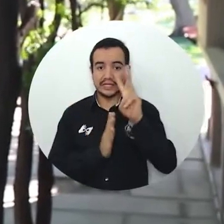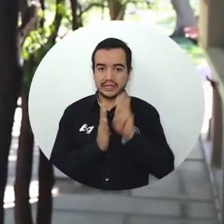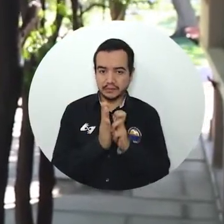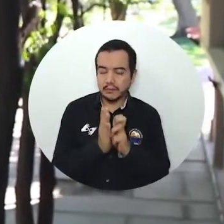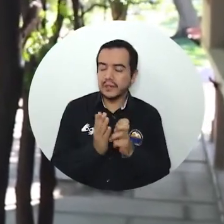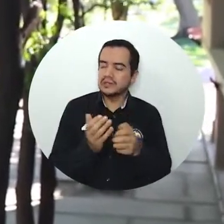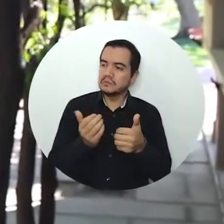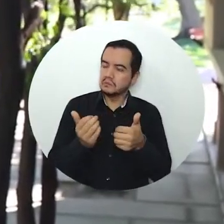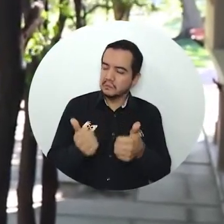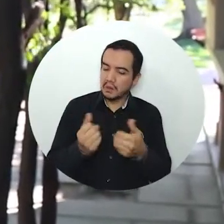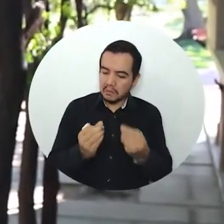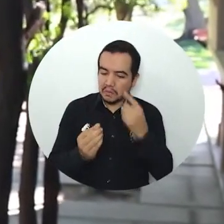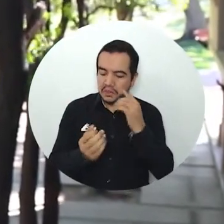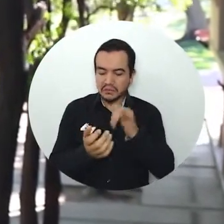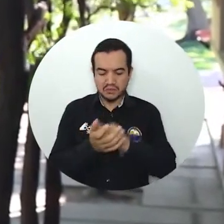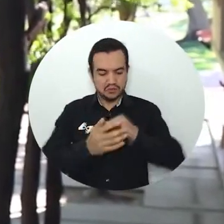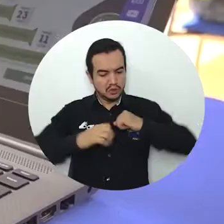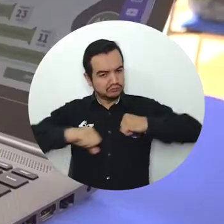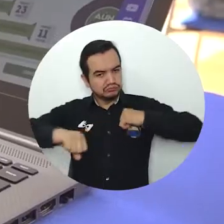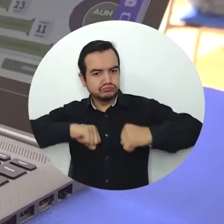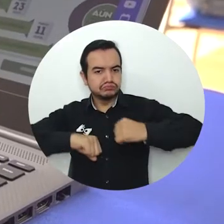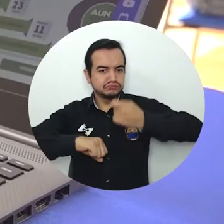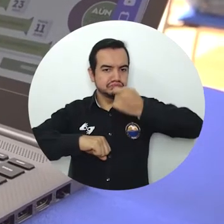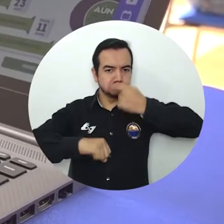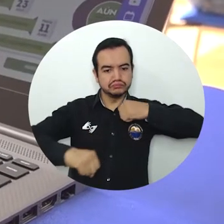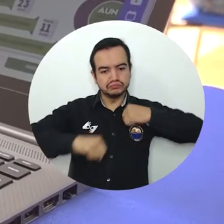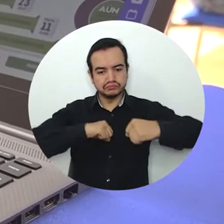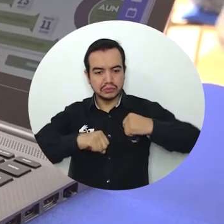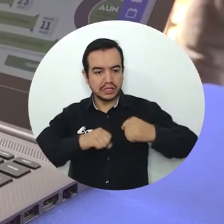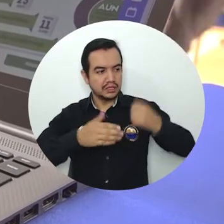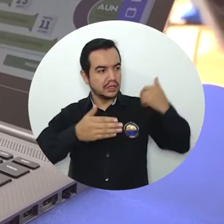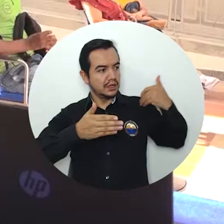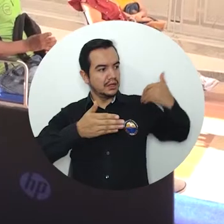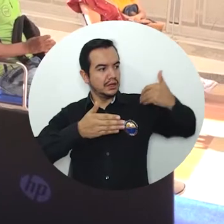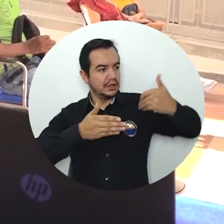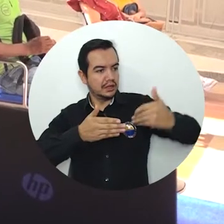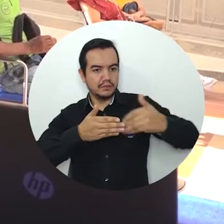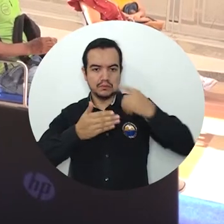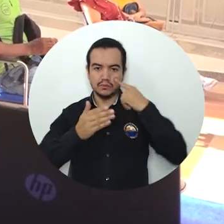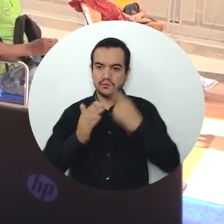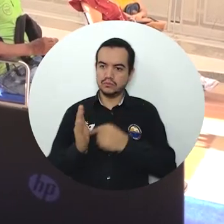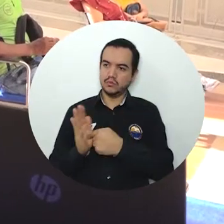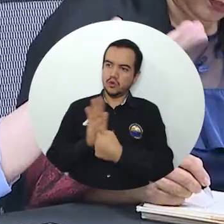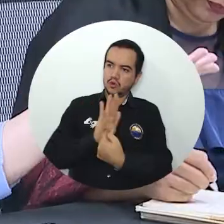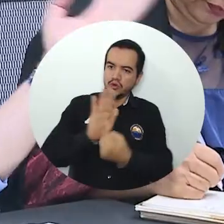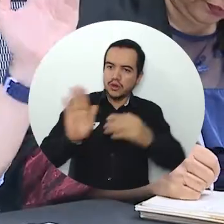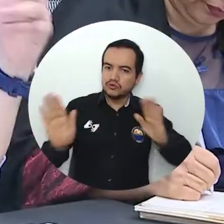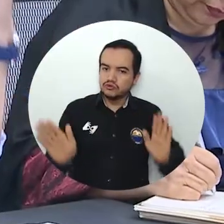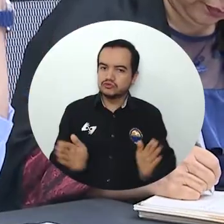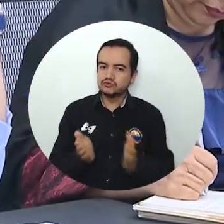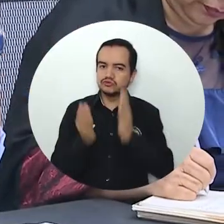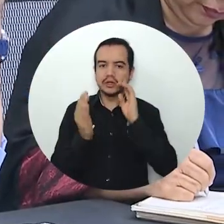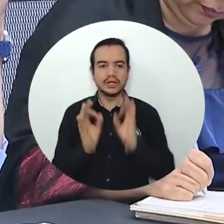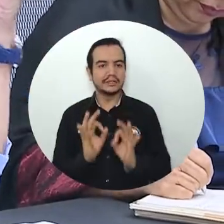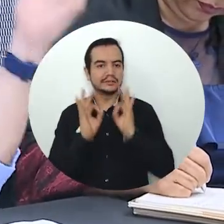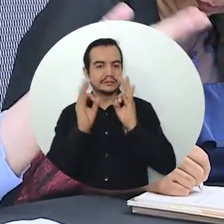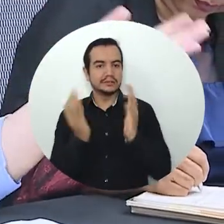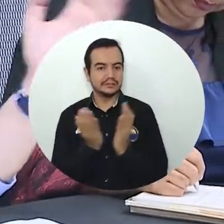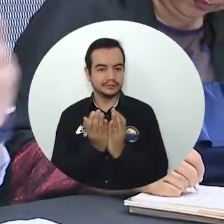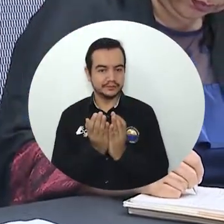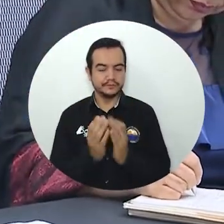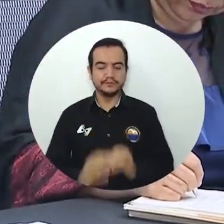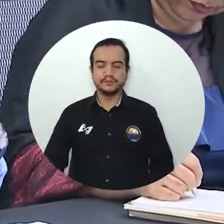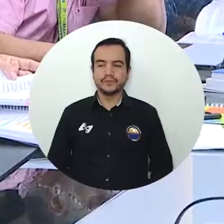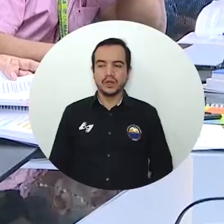hace algún tiempo para seguir en ese trabajo que esperamos se haya venido reflejando en mejoras de la calidad de la